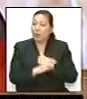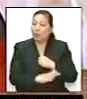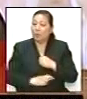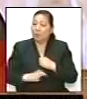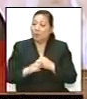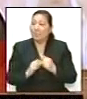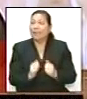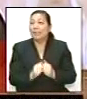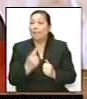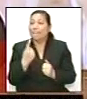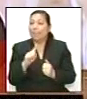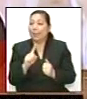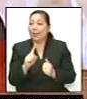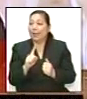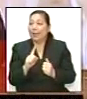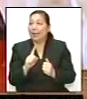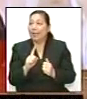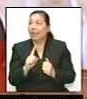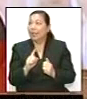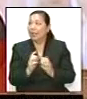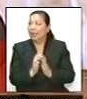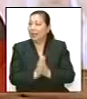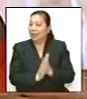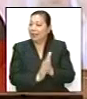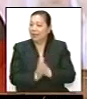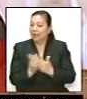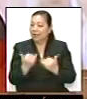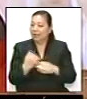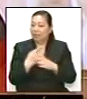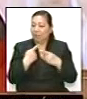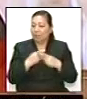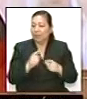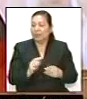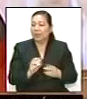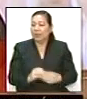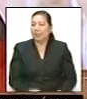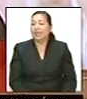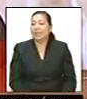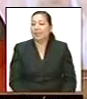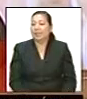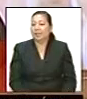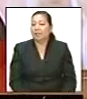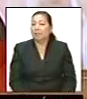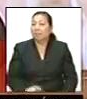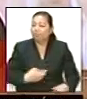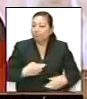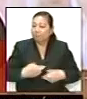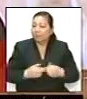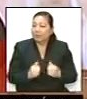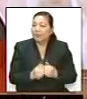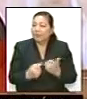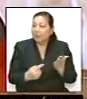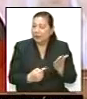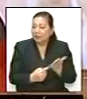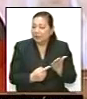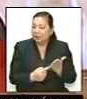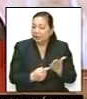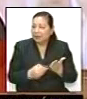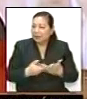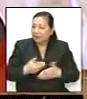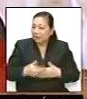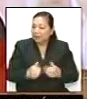Alianza para beneficiarse de este Fondo de Infraestructura. Los procesos técnicos de